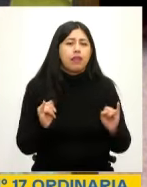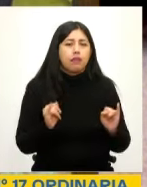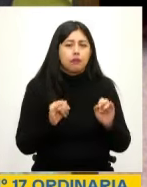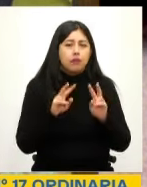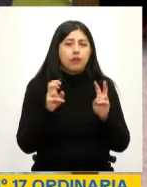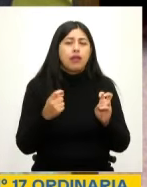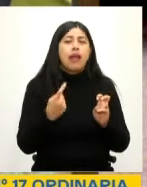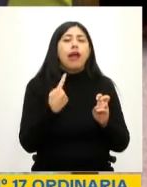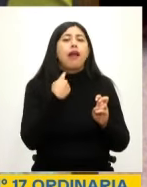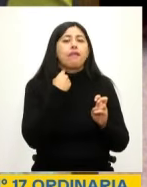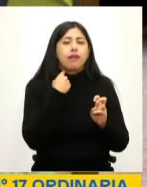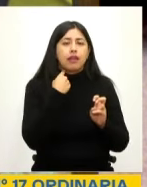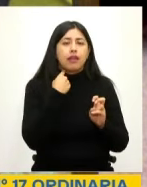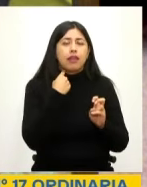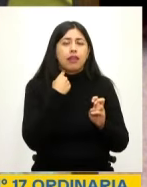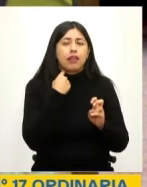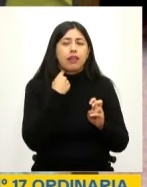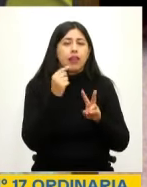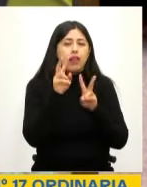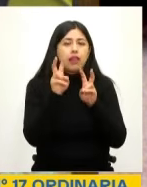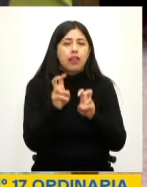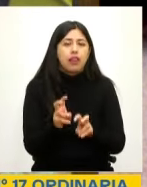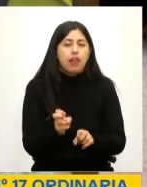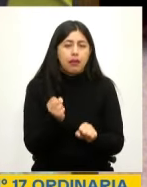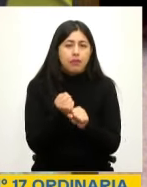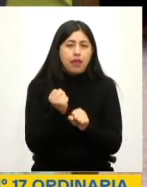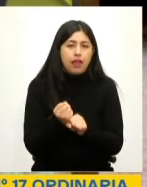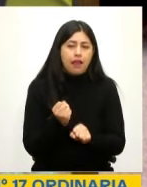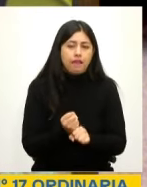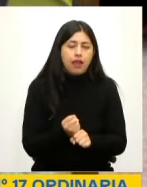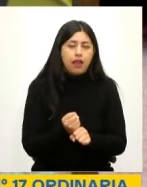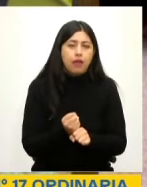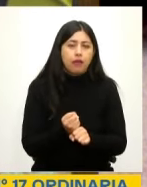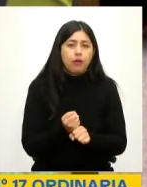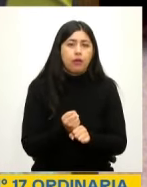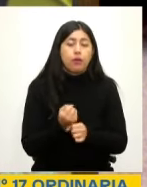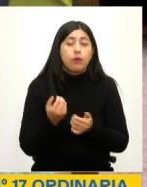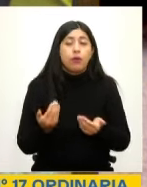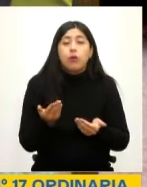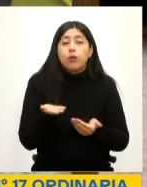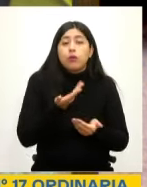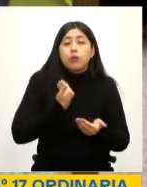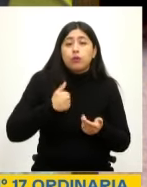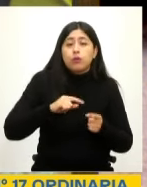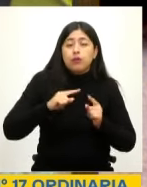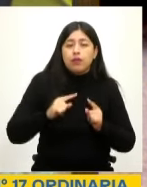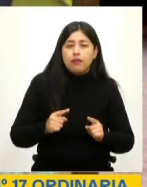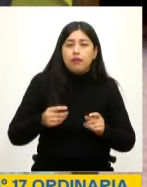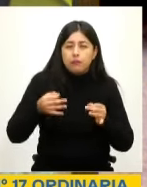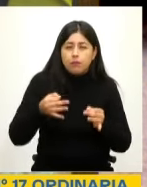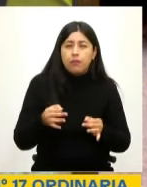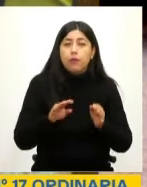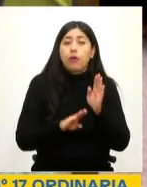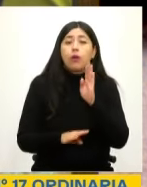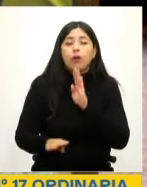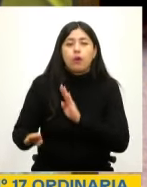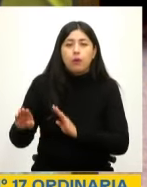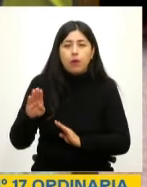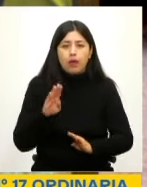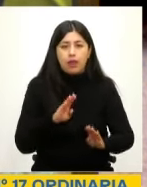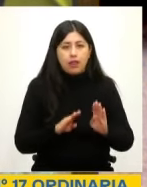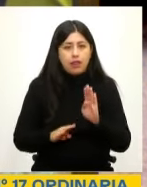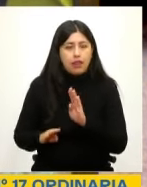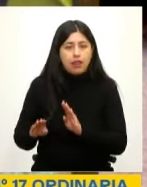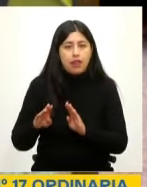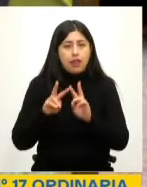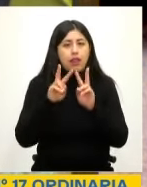afectación en materia de empleo y que por lo tanto nosotros debiéramos garantizar y resguardar que en aquellas